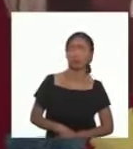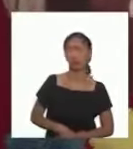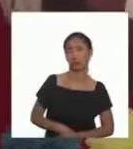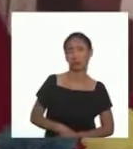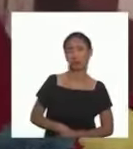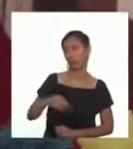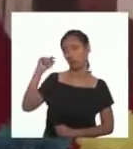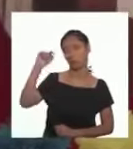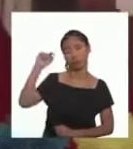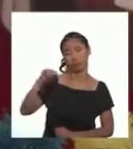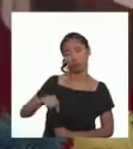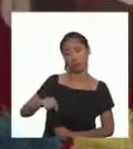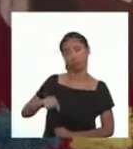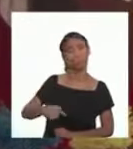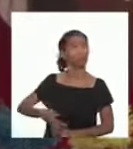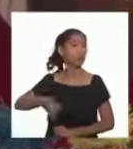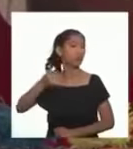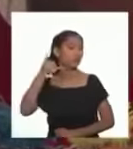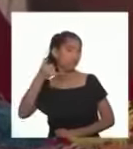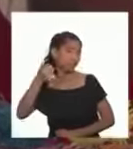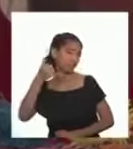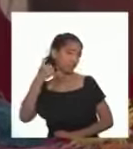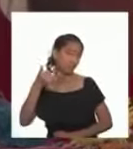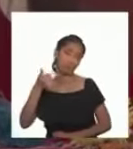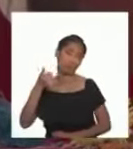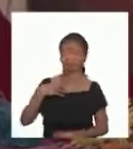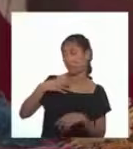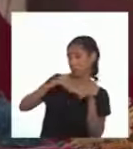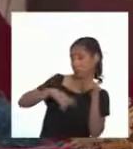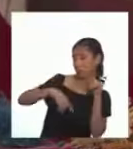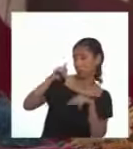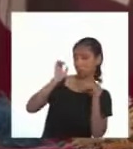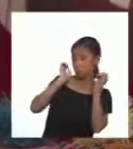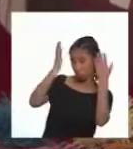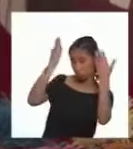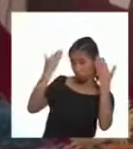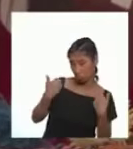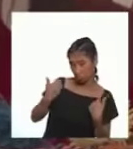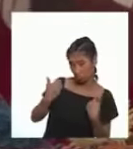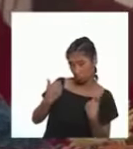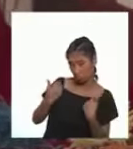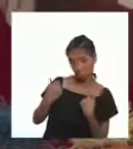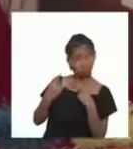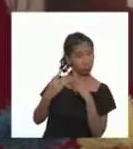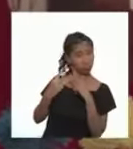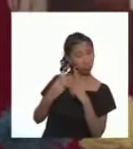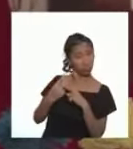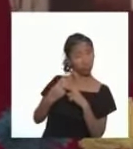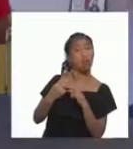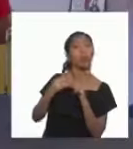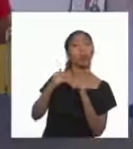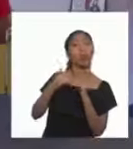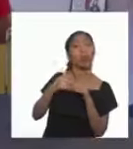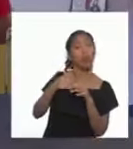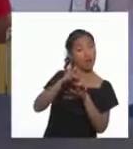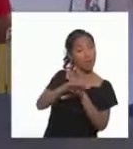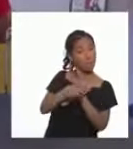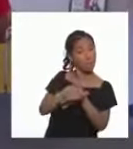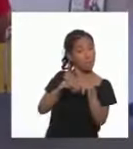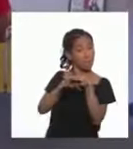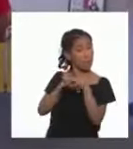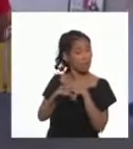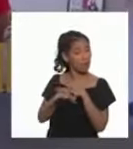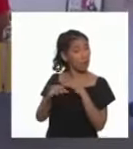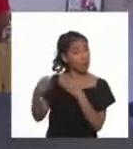Es que hoy me llamó por teléfono mi prima, la media tobillera, y me invitó a